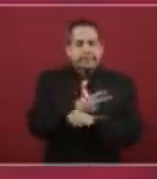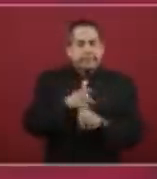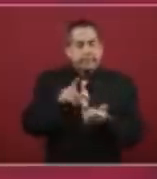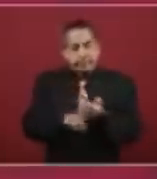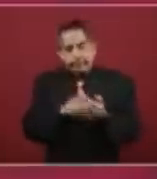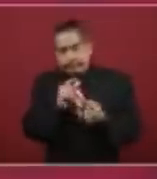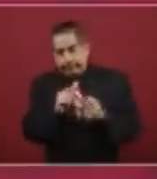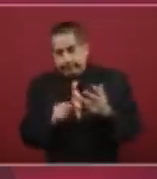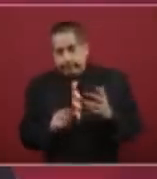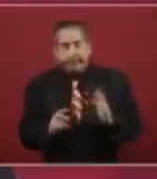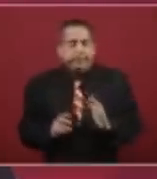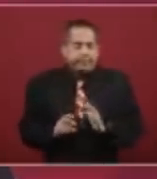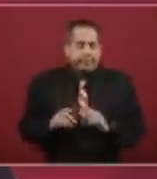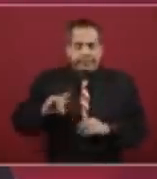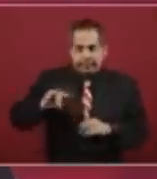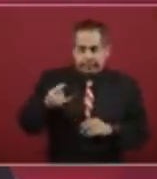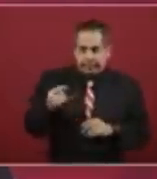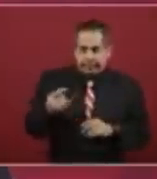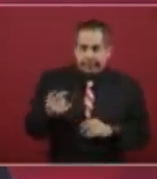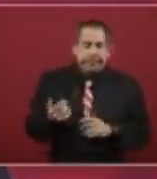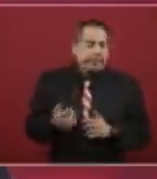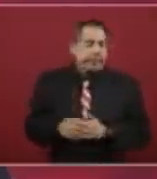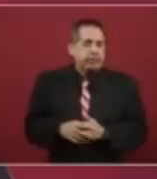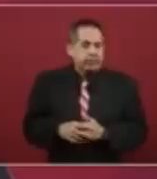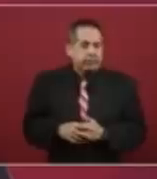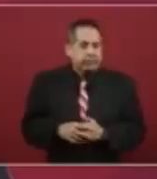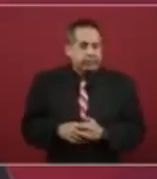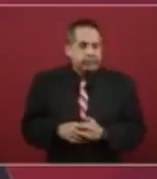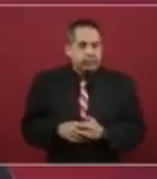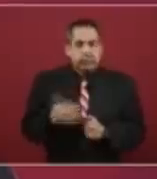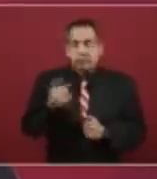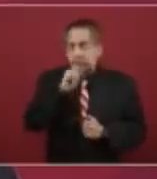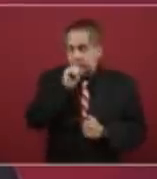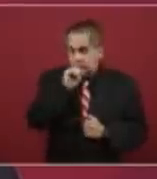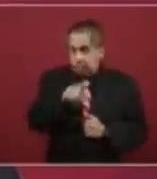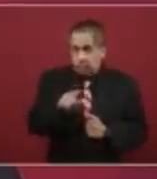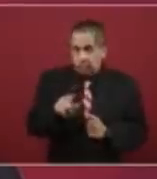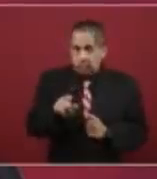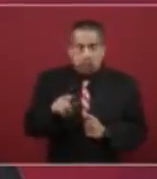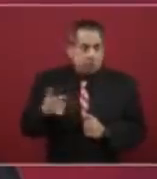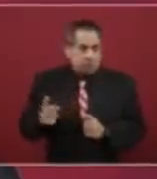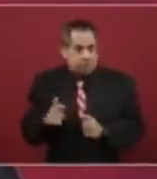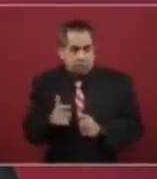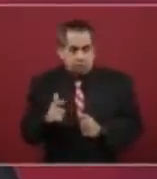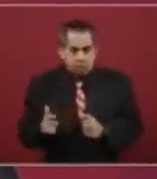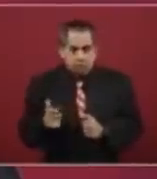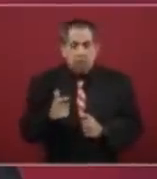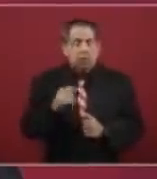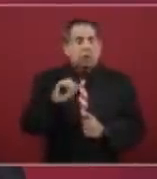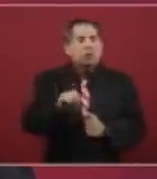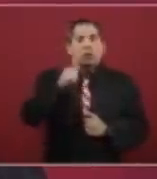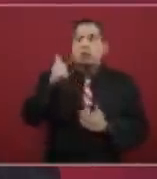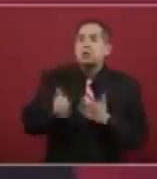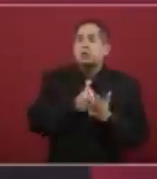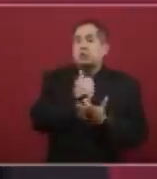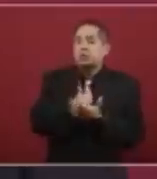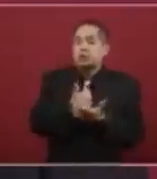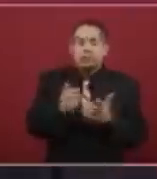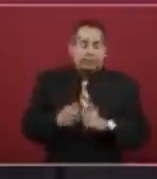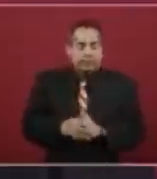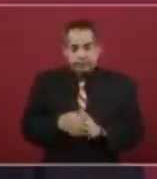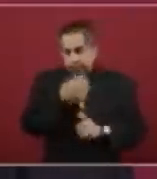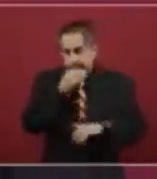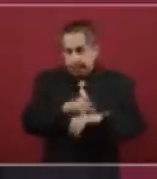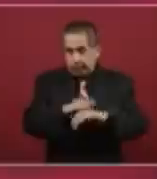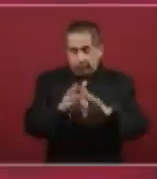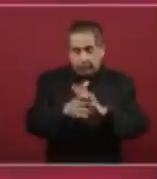aplicando en Tijuana y en Guanajuato y en otras ciudades. Quiero decirles